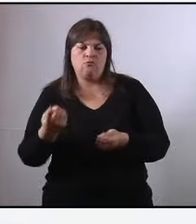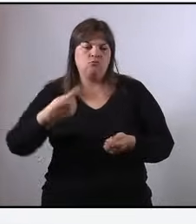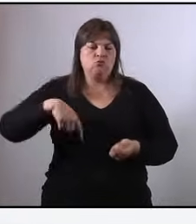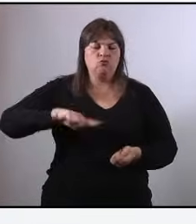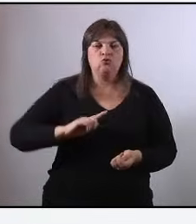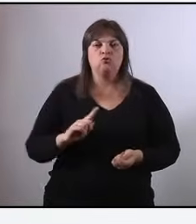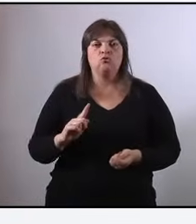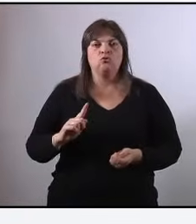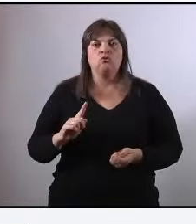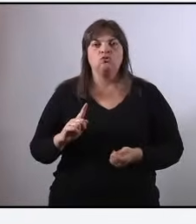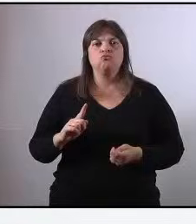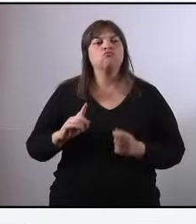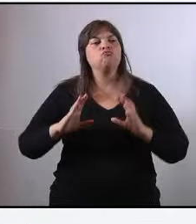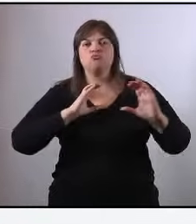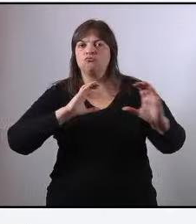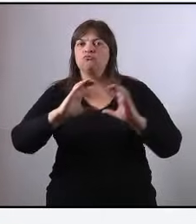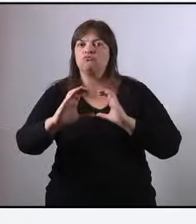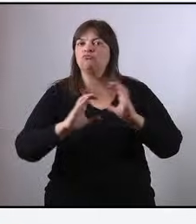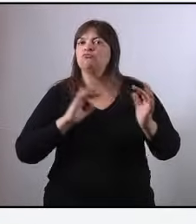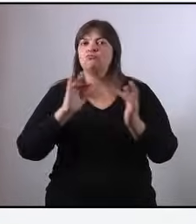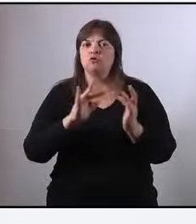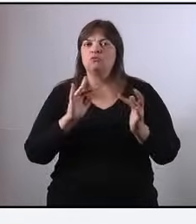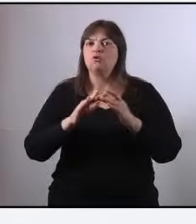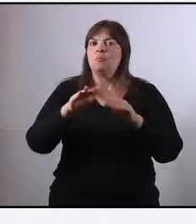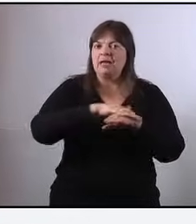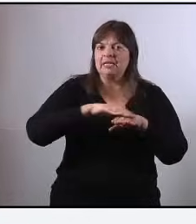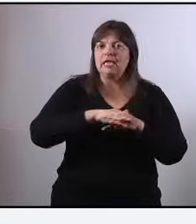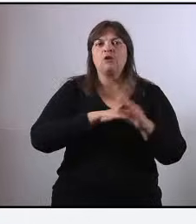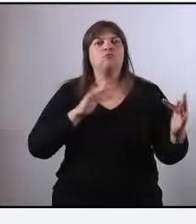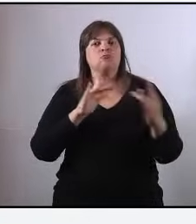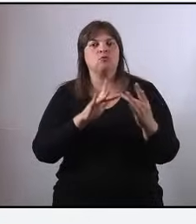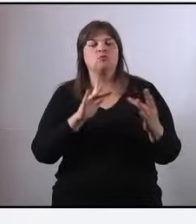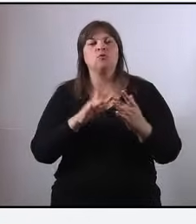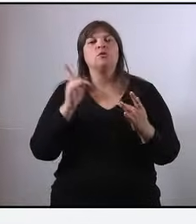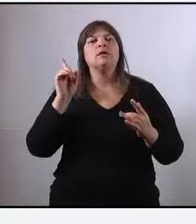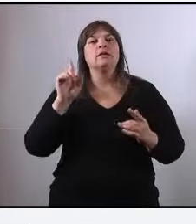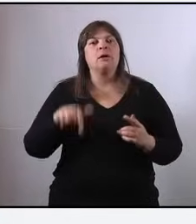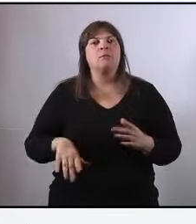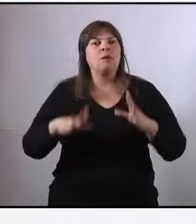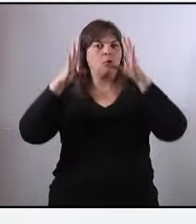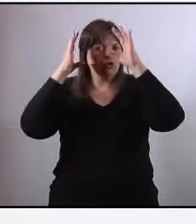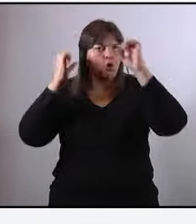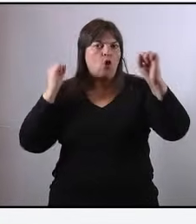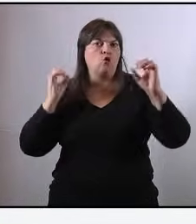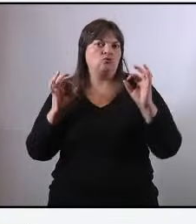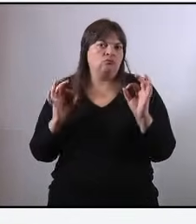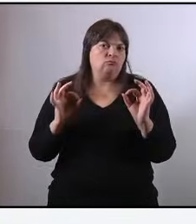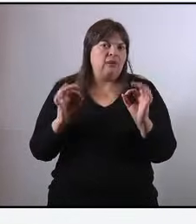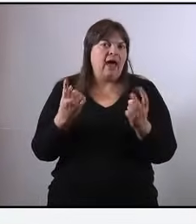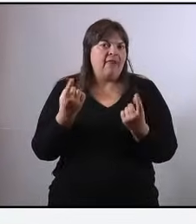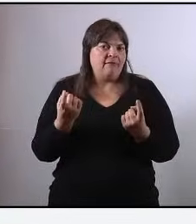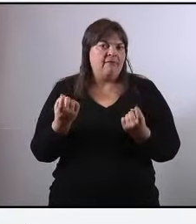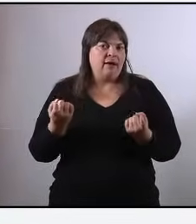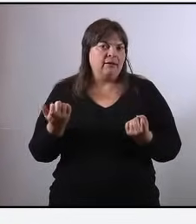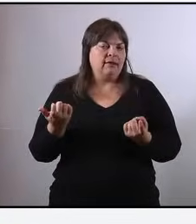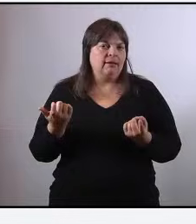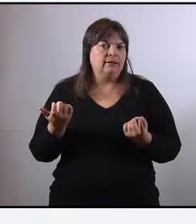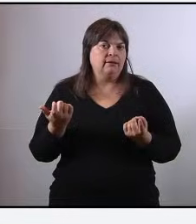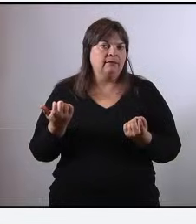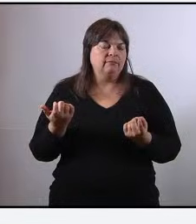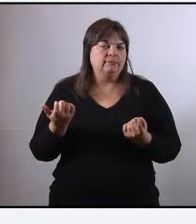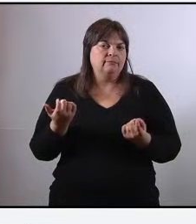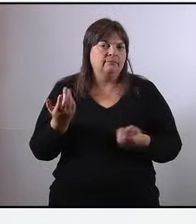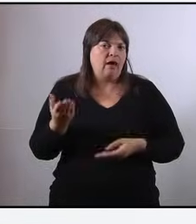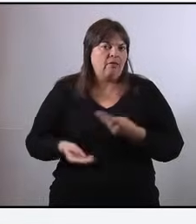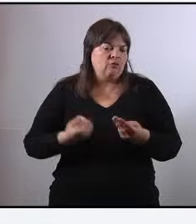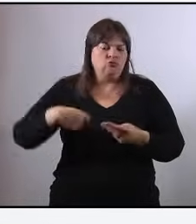en permanente comunicación con el Ministerio y, por supuesto, se activarán los protocolos que entiendan que tienen que ser activado.